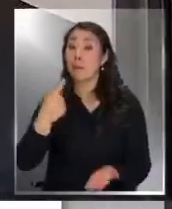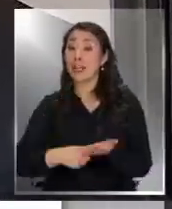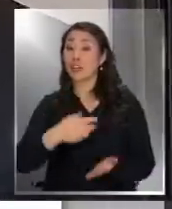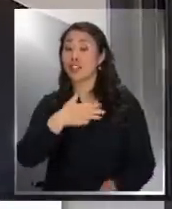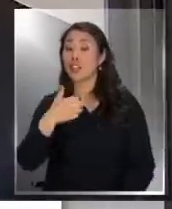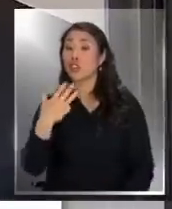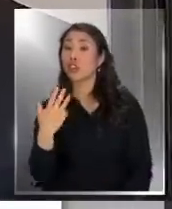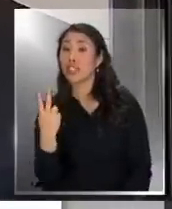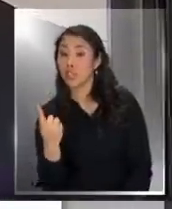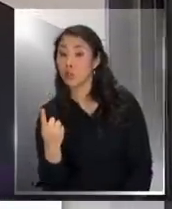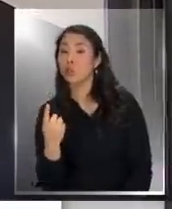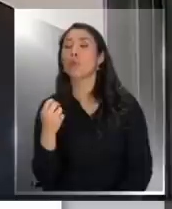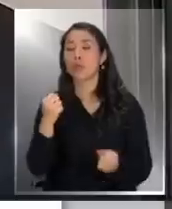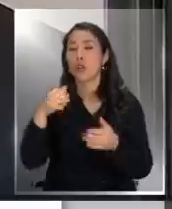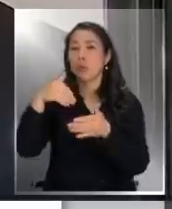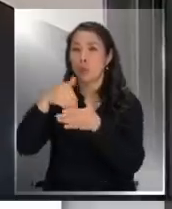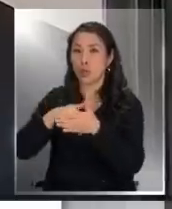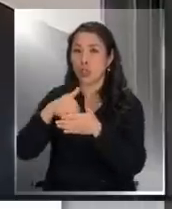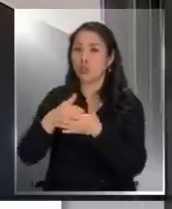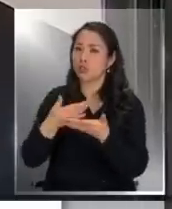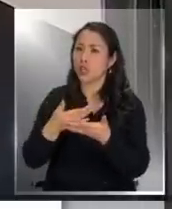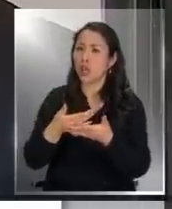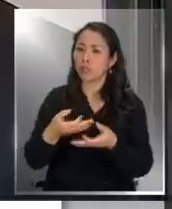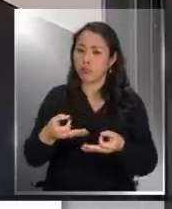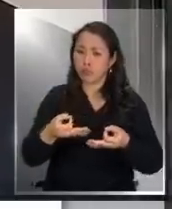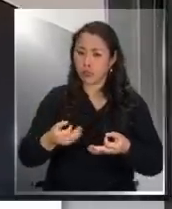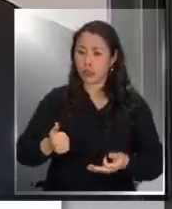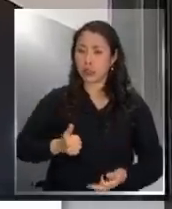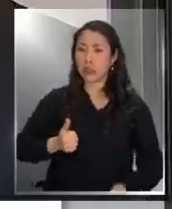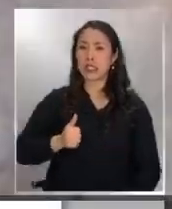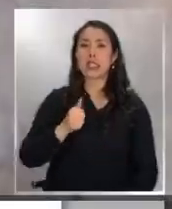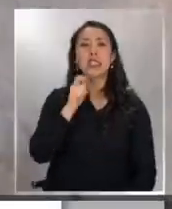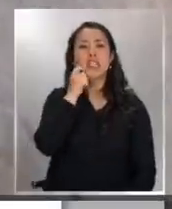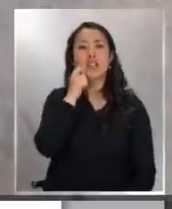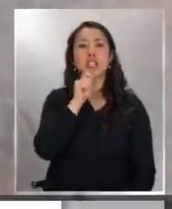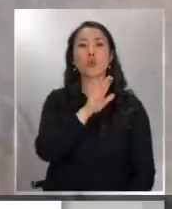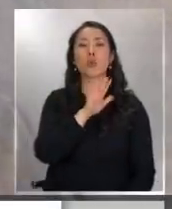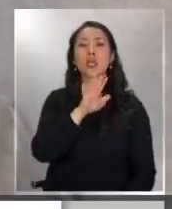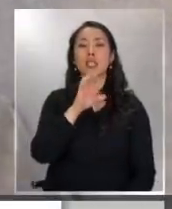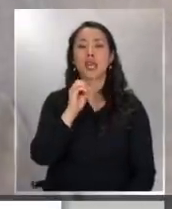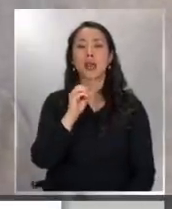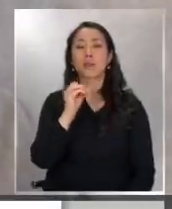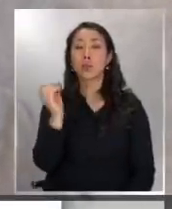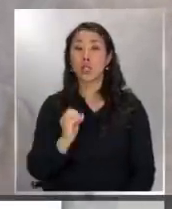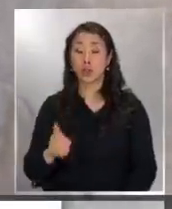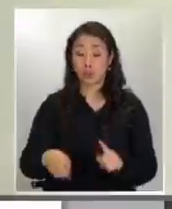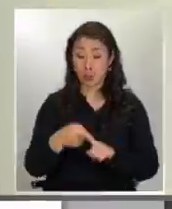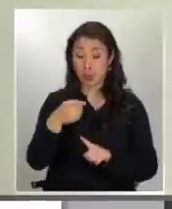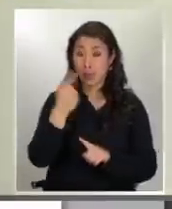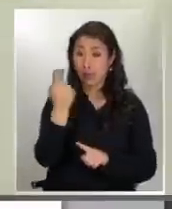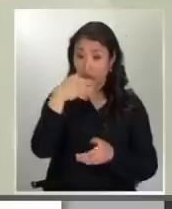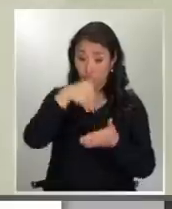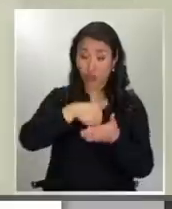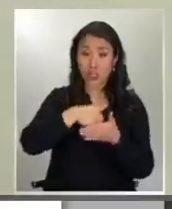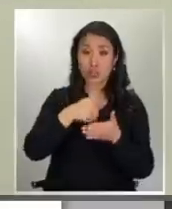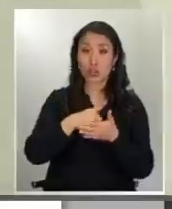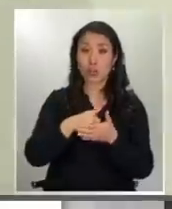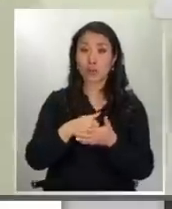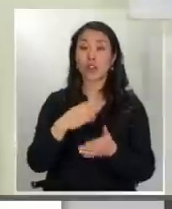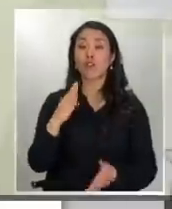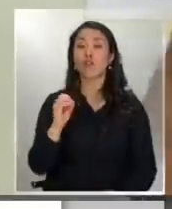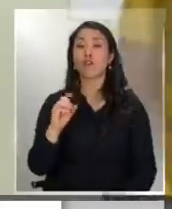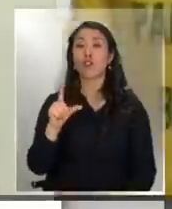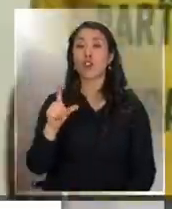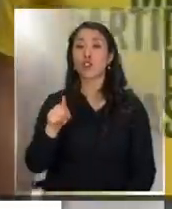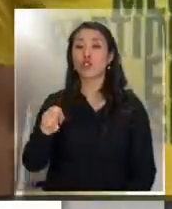1.491 votaron. Entonces es una asistencia del 56%. En primera vuelta las preferencias dejaron a Jair Bolsonaro